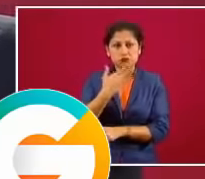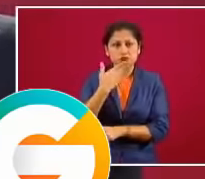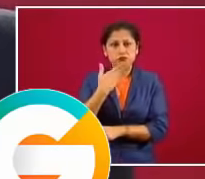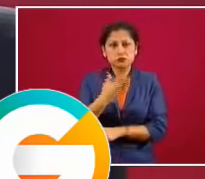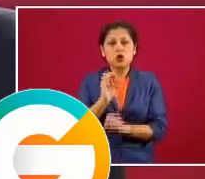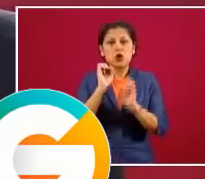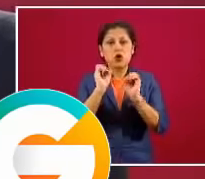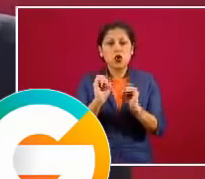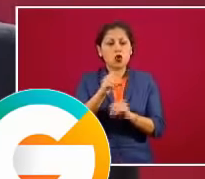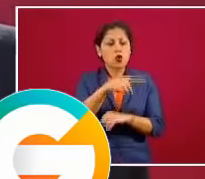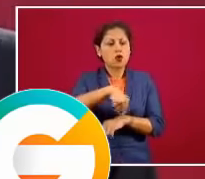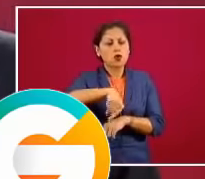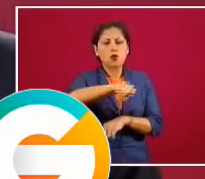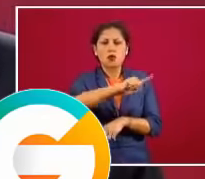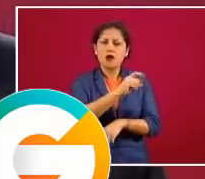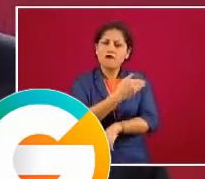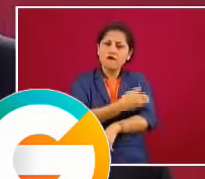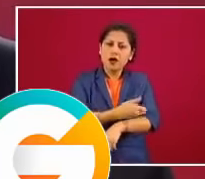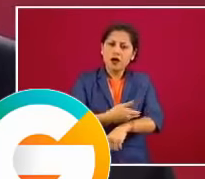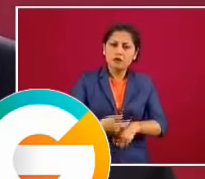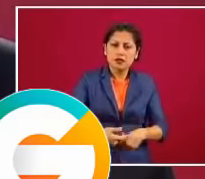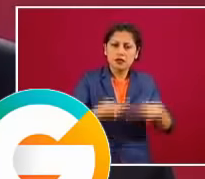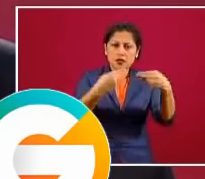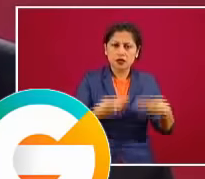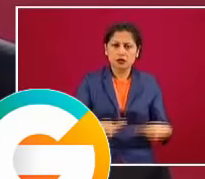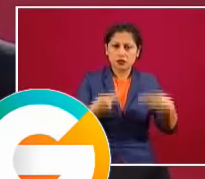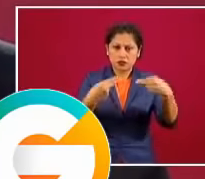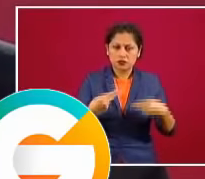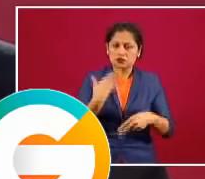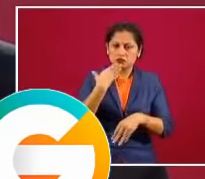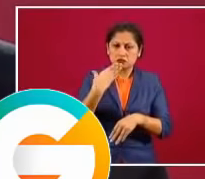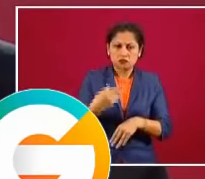está inscrita por el servicio médico,